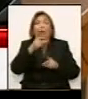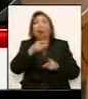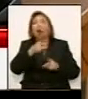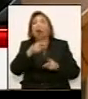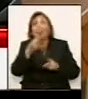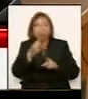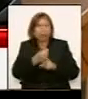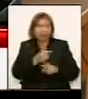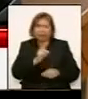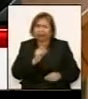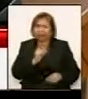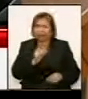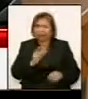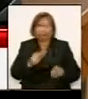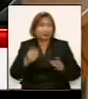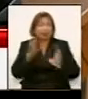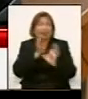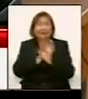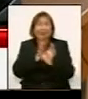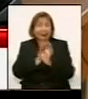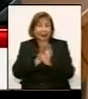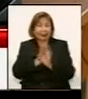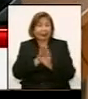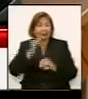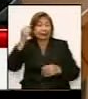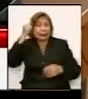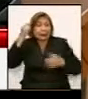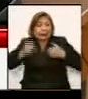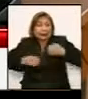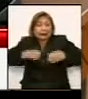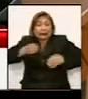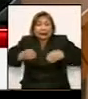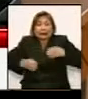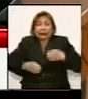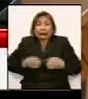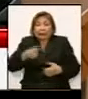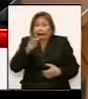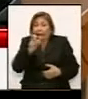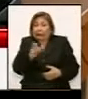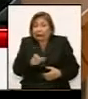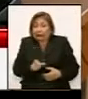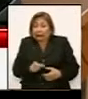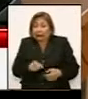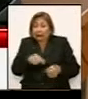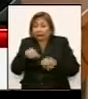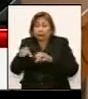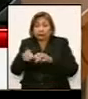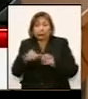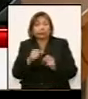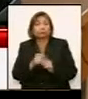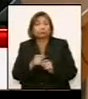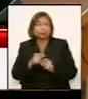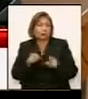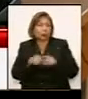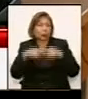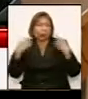violencia pero el daño psicológico y emocional que se produce en las personas que lidian con este tipo de violencia es muy alto